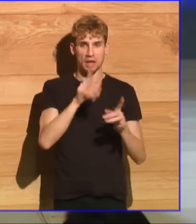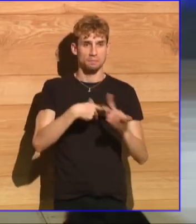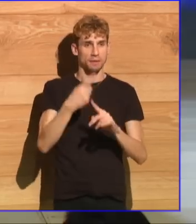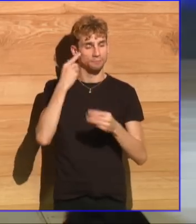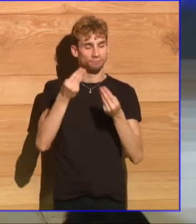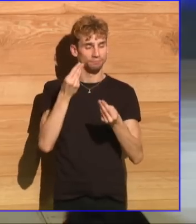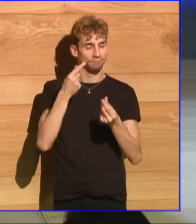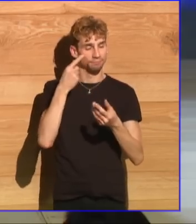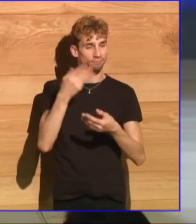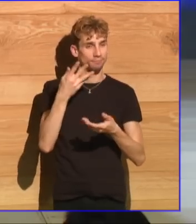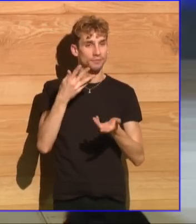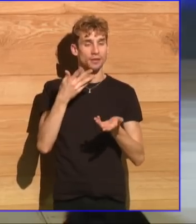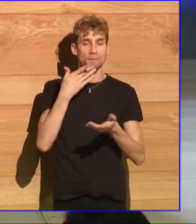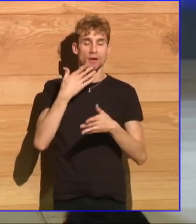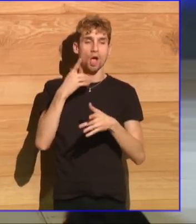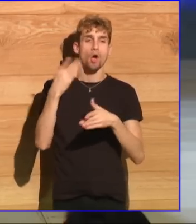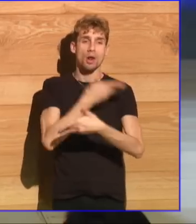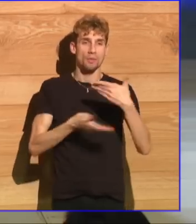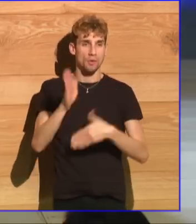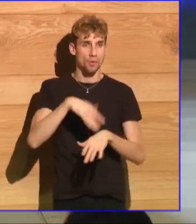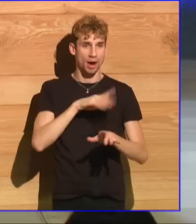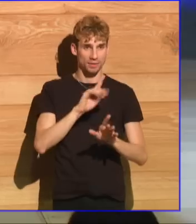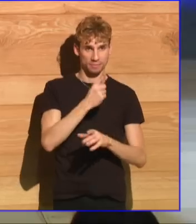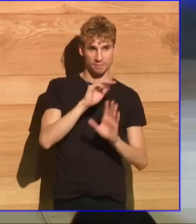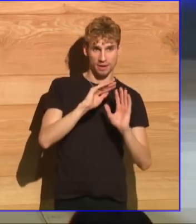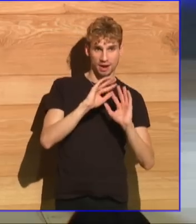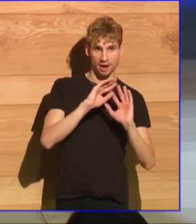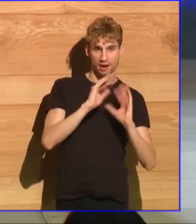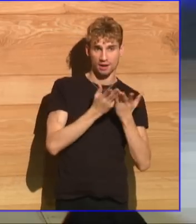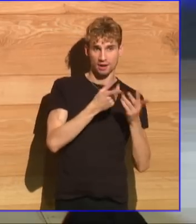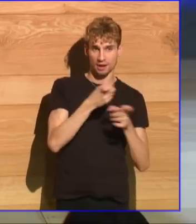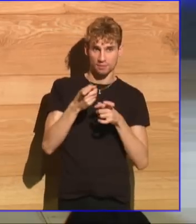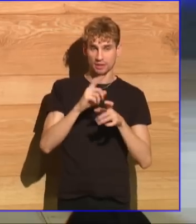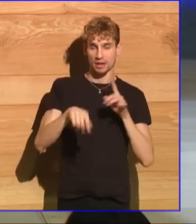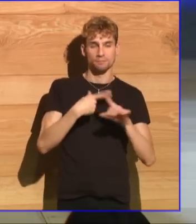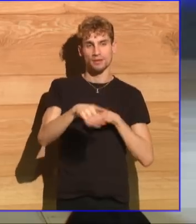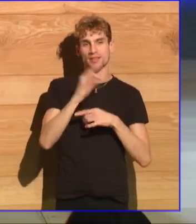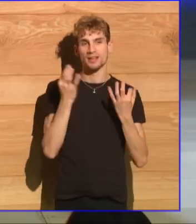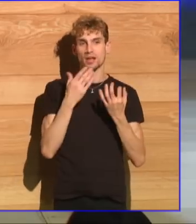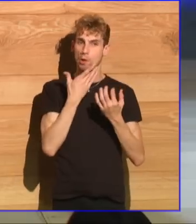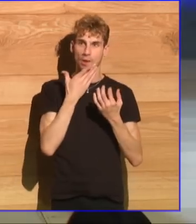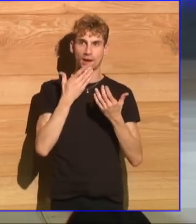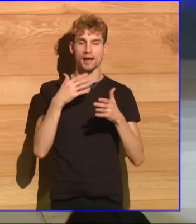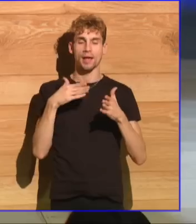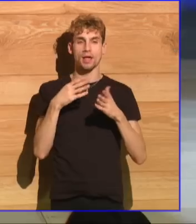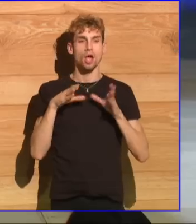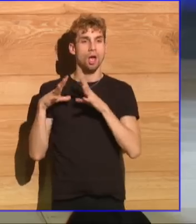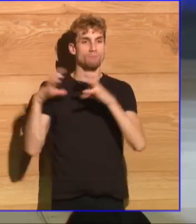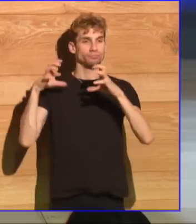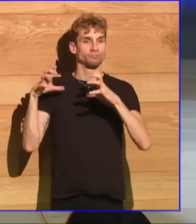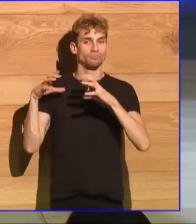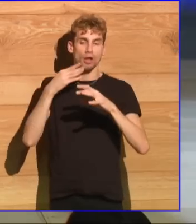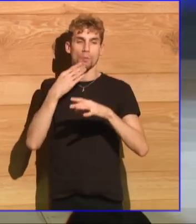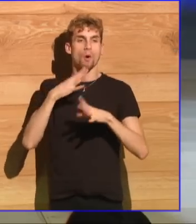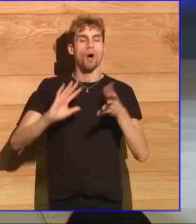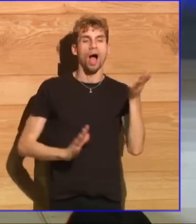ejército que sí que existió en la primera, y es cuando deciden hacer estas patrullas apaga incendios, ¿no? Los que lanzan